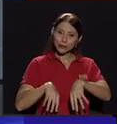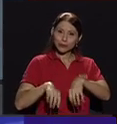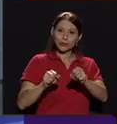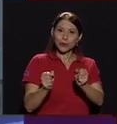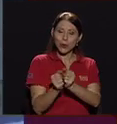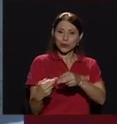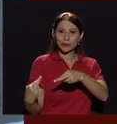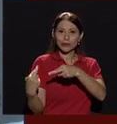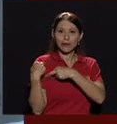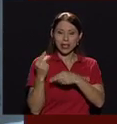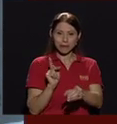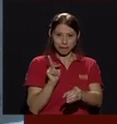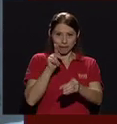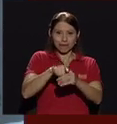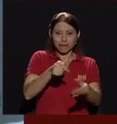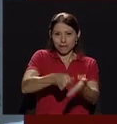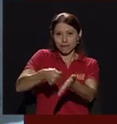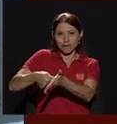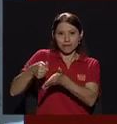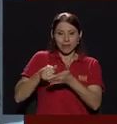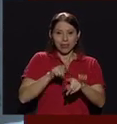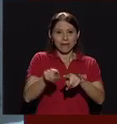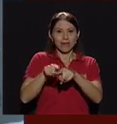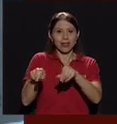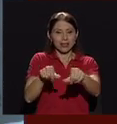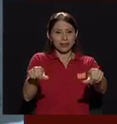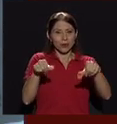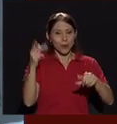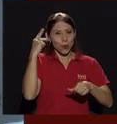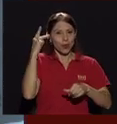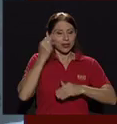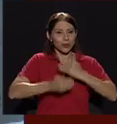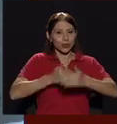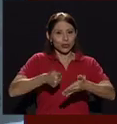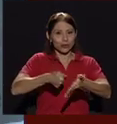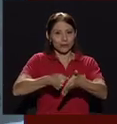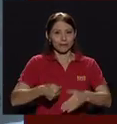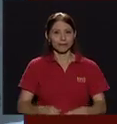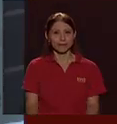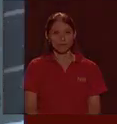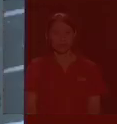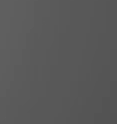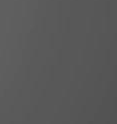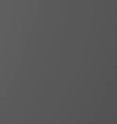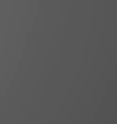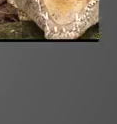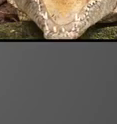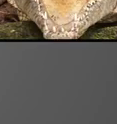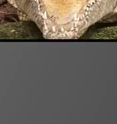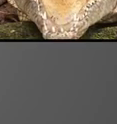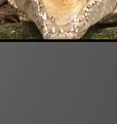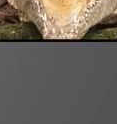con responsabilidad, participando en los diferentes espacios políticos y procesos electorales.